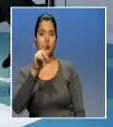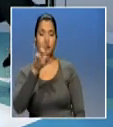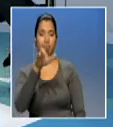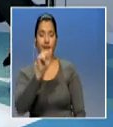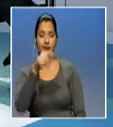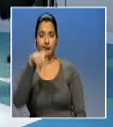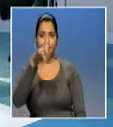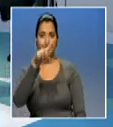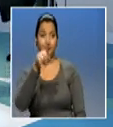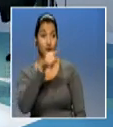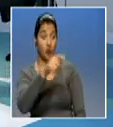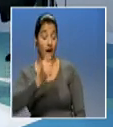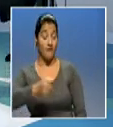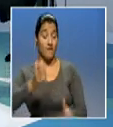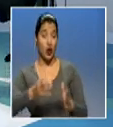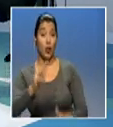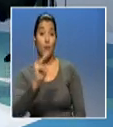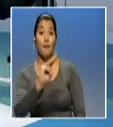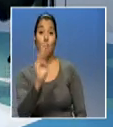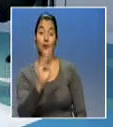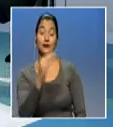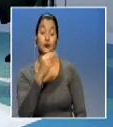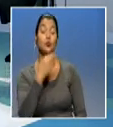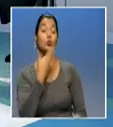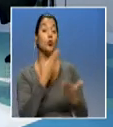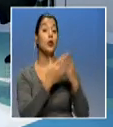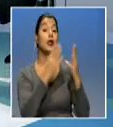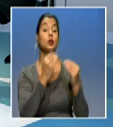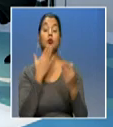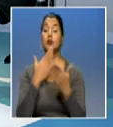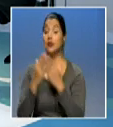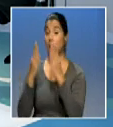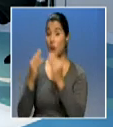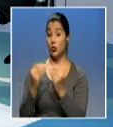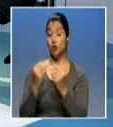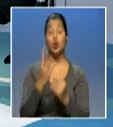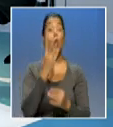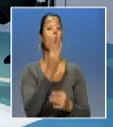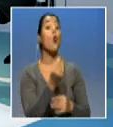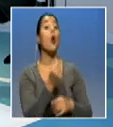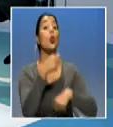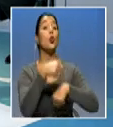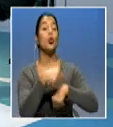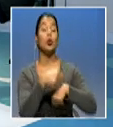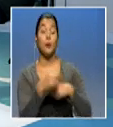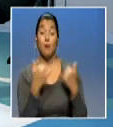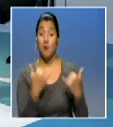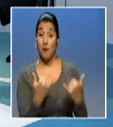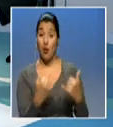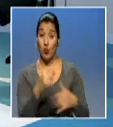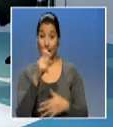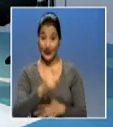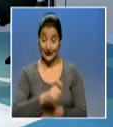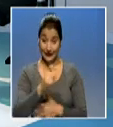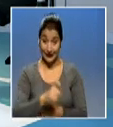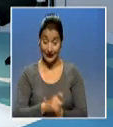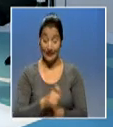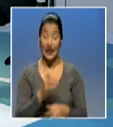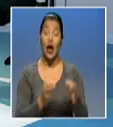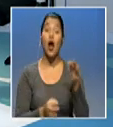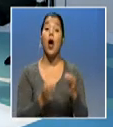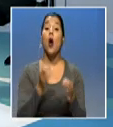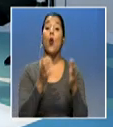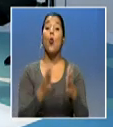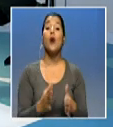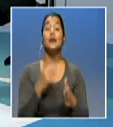de don Mario Barrenechea, muy buenas noches. Muy buenas noches. Don Andrés, ¿cuánto tiempo ahora se tardaría en los jueces